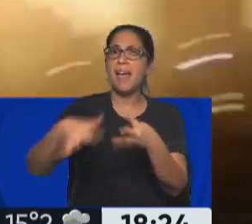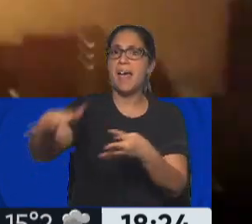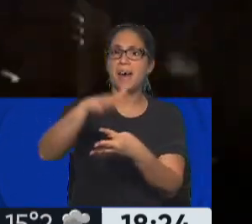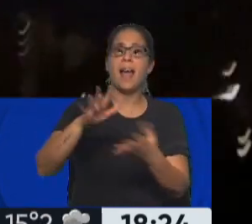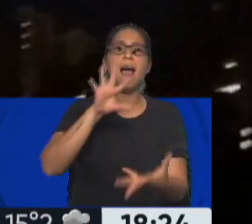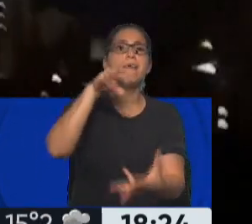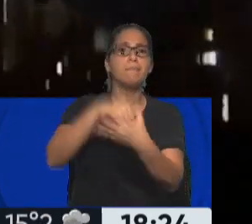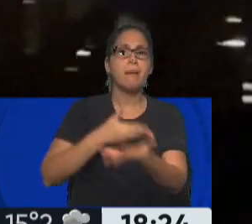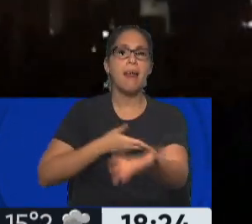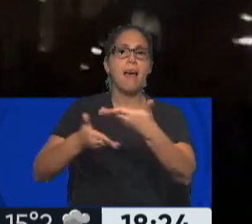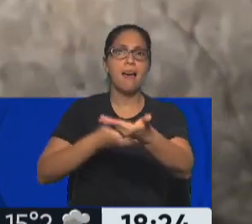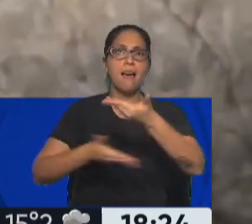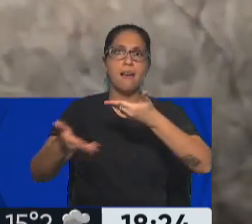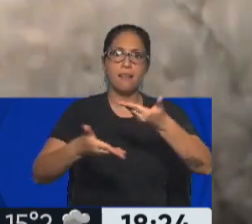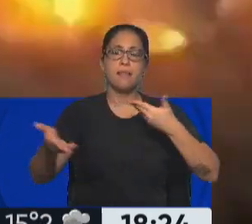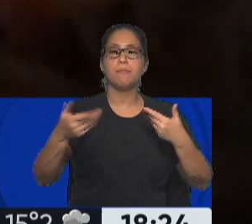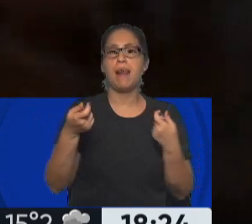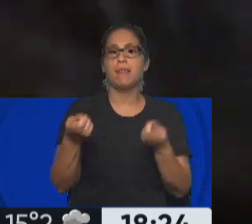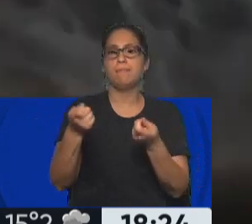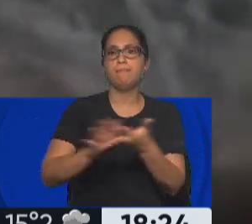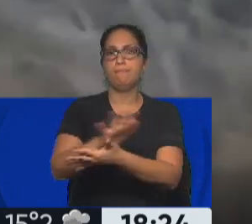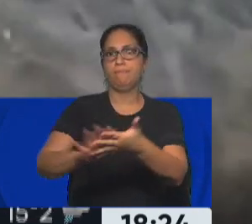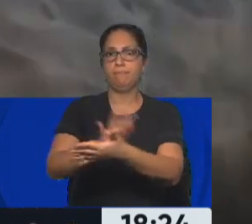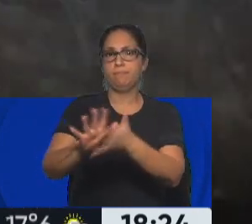rehenes e instó a las negociaciones.